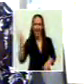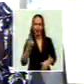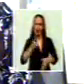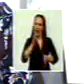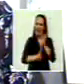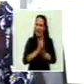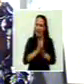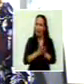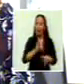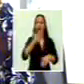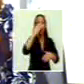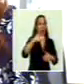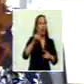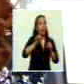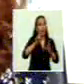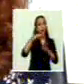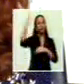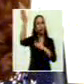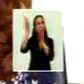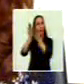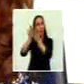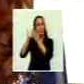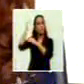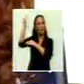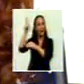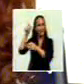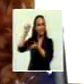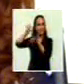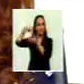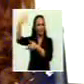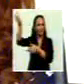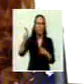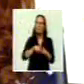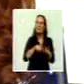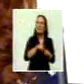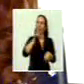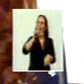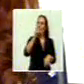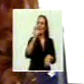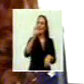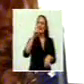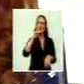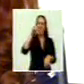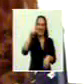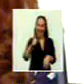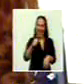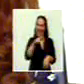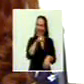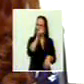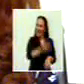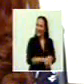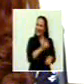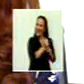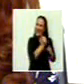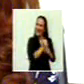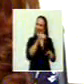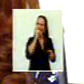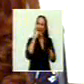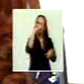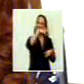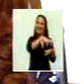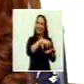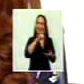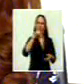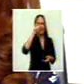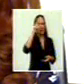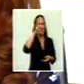prosgrados en el exterior, como Lucila, la doctora de la científica de Cerela, que es el otro gran